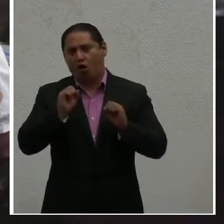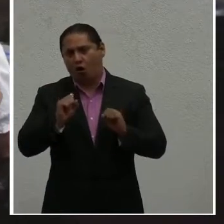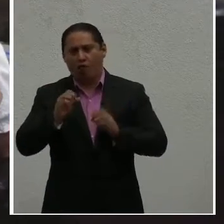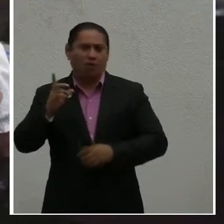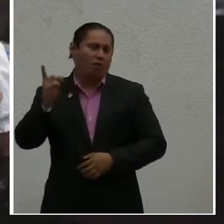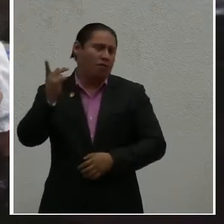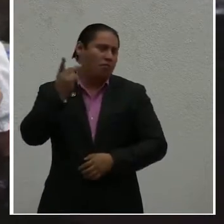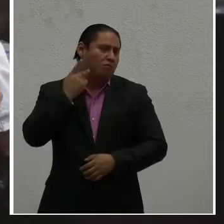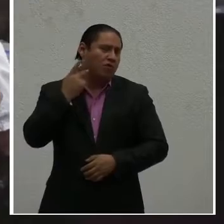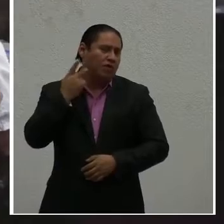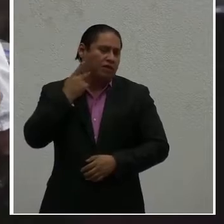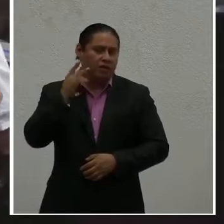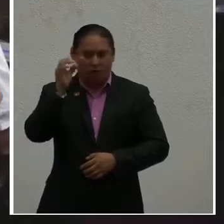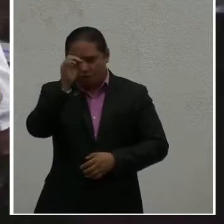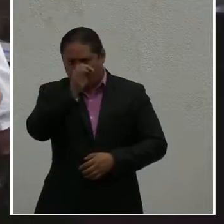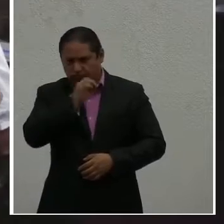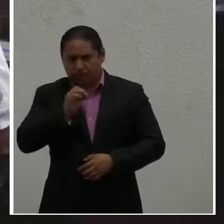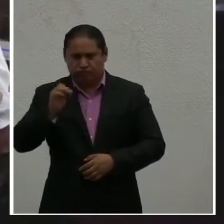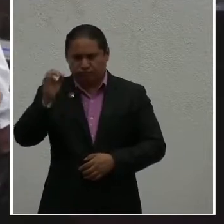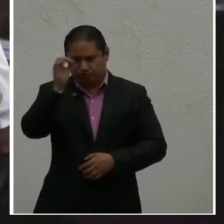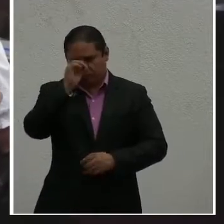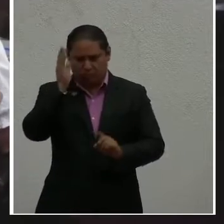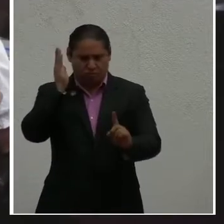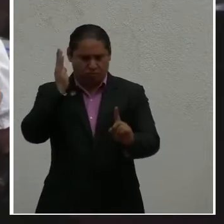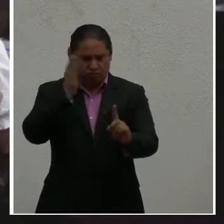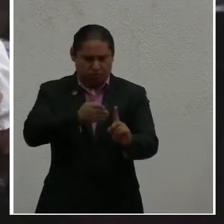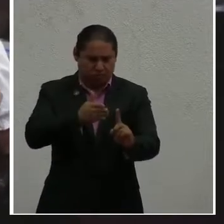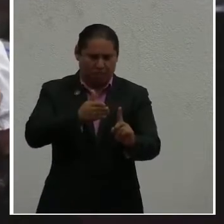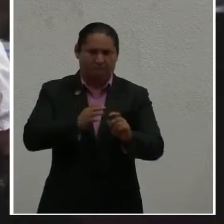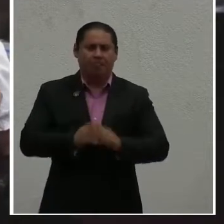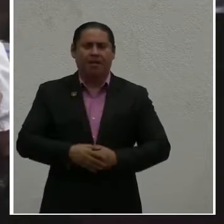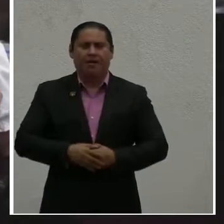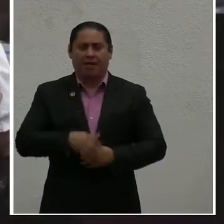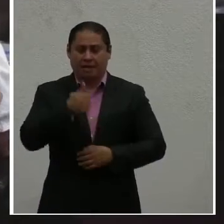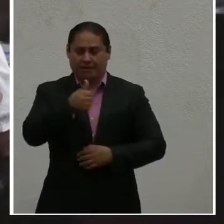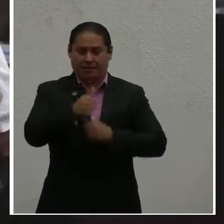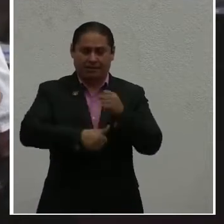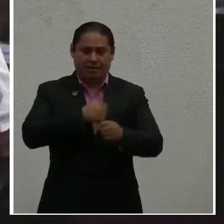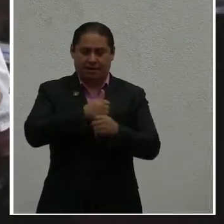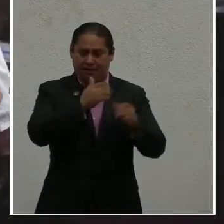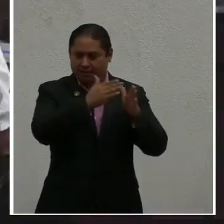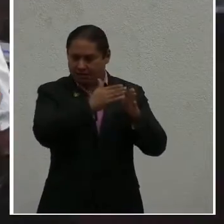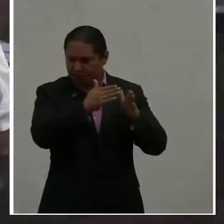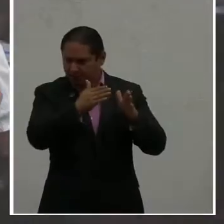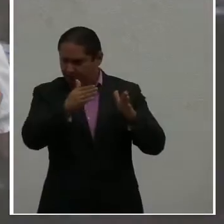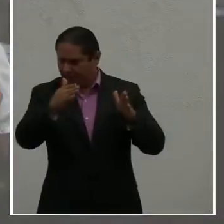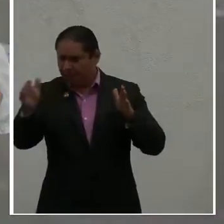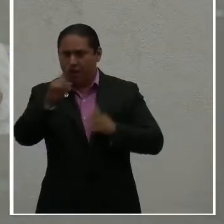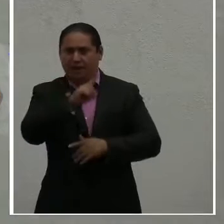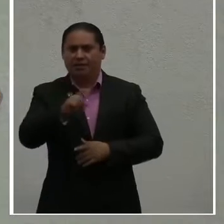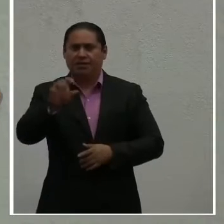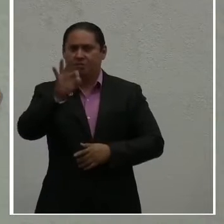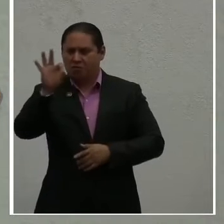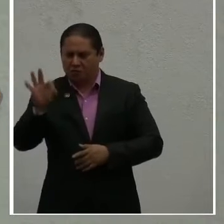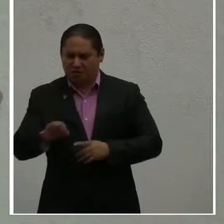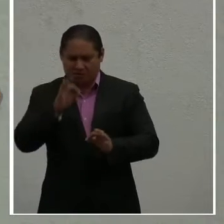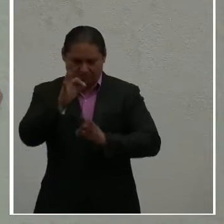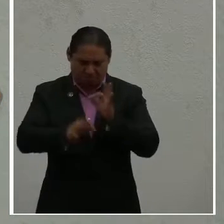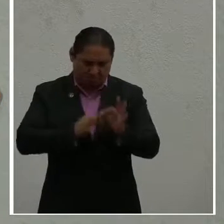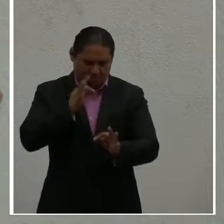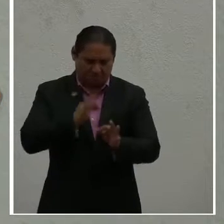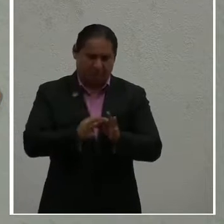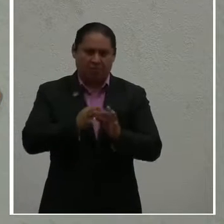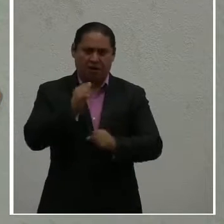públicas, se observa de que la meta propuesta del sexenio, que debe de ser del 100% de cumplimiento durante el